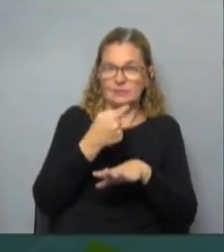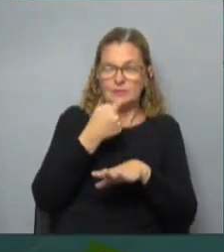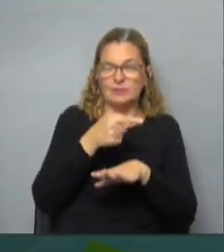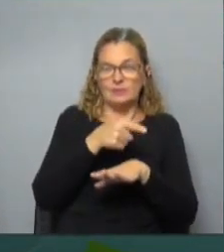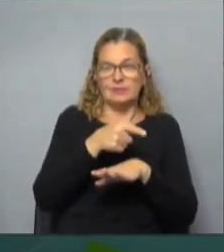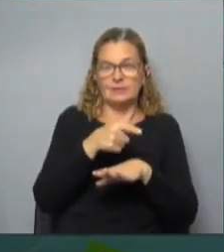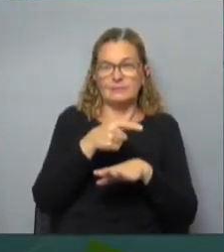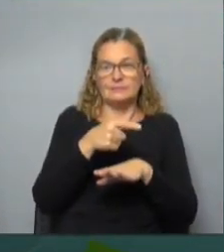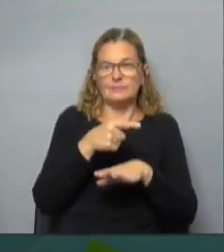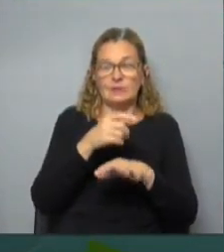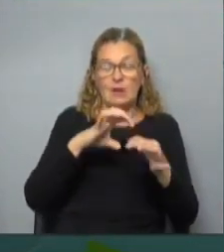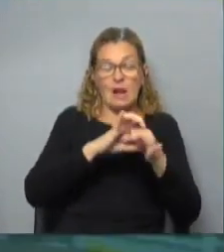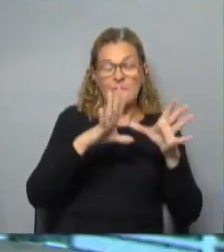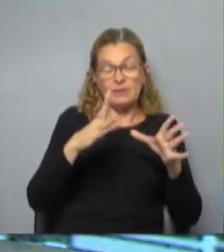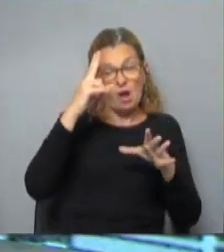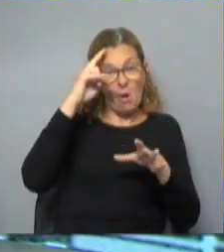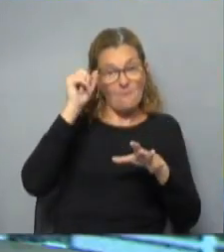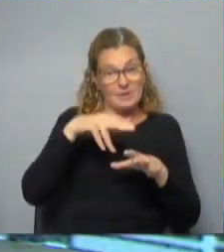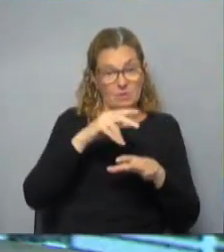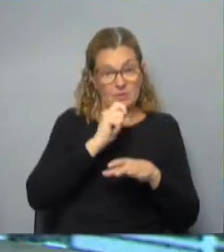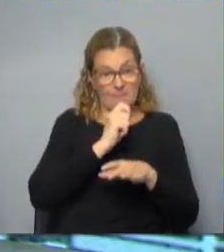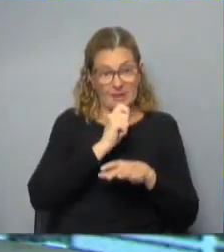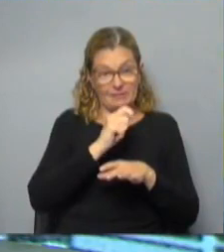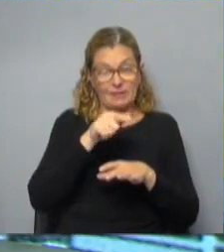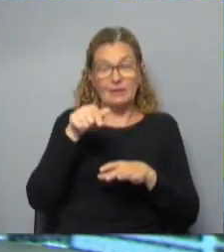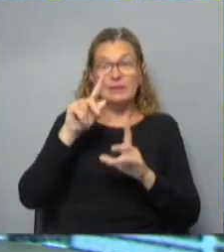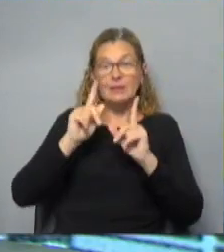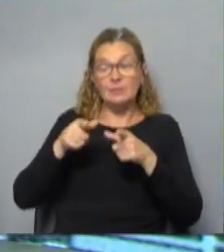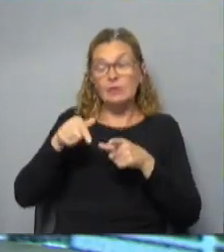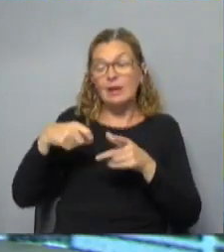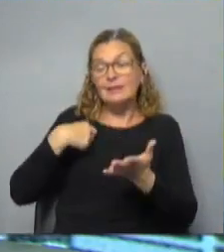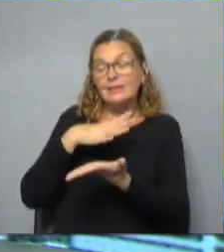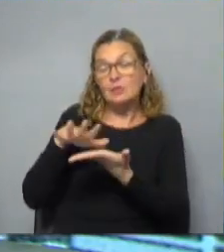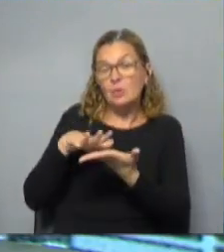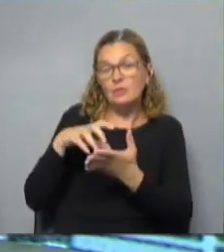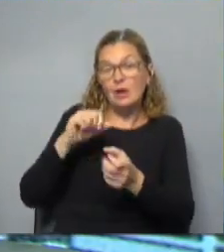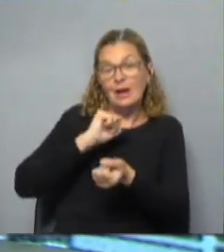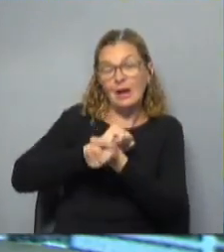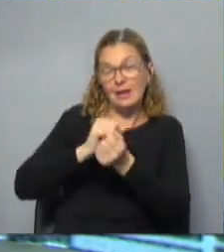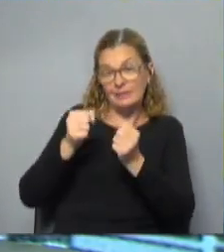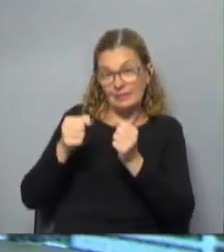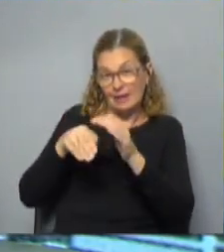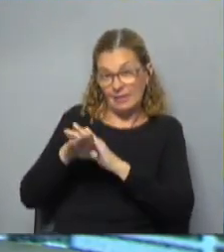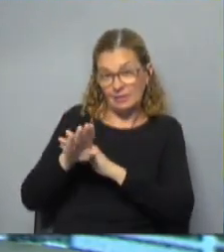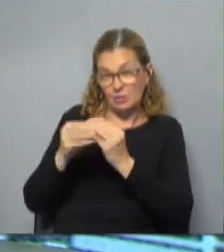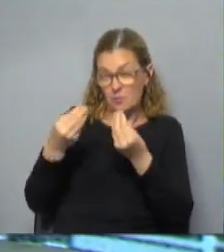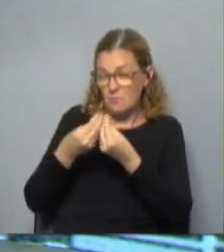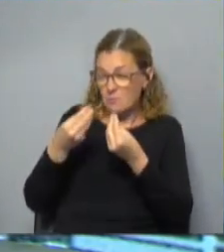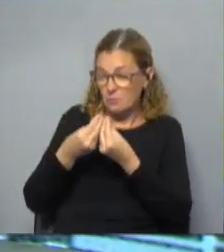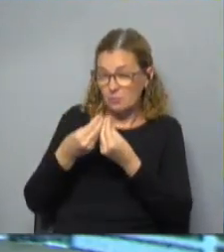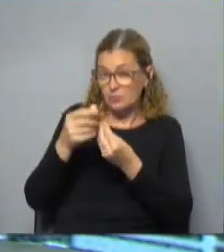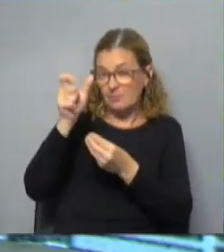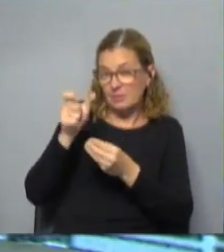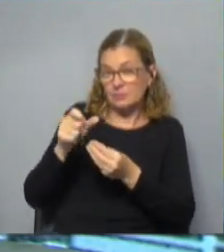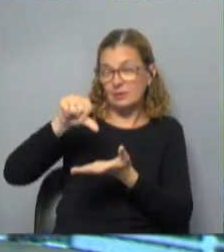que lo que tiene que ver con la libertad de expresión y lo que tiene que ver también con la situación de las cárceles y de la tasa de depresión a miento en